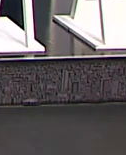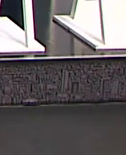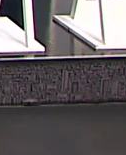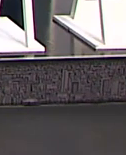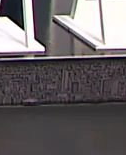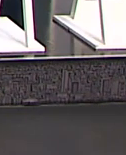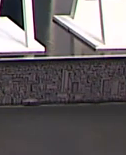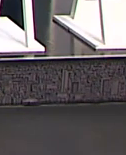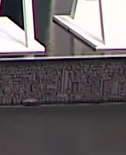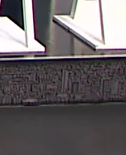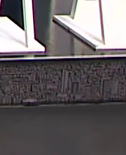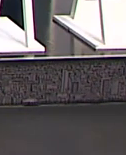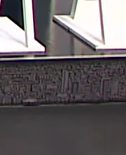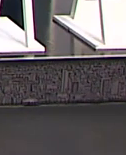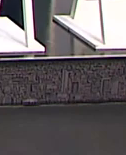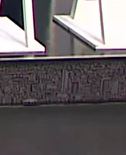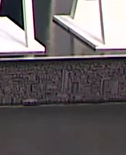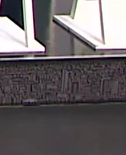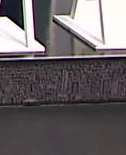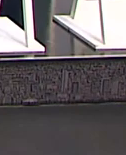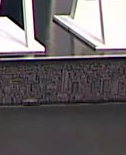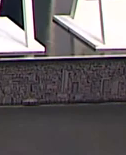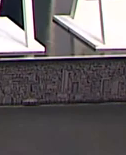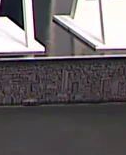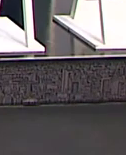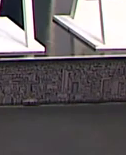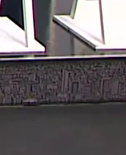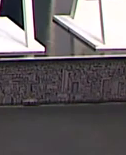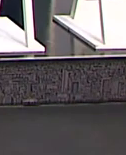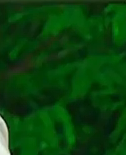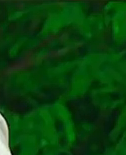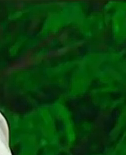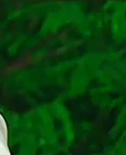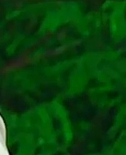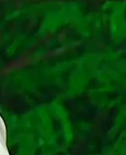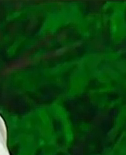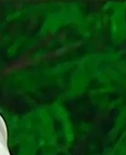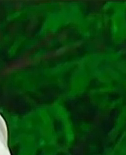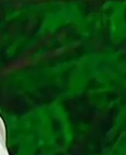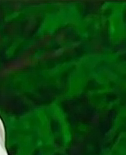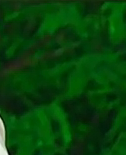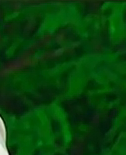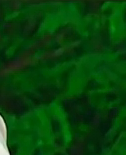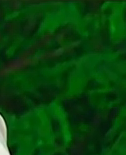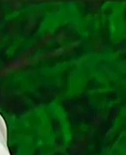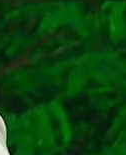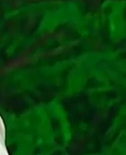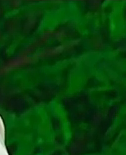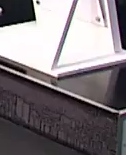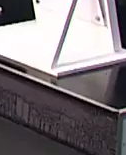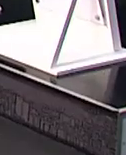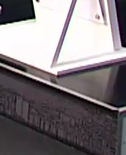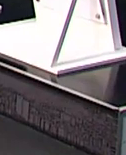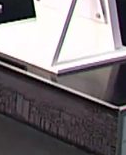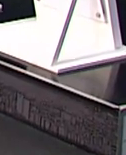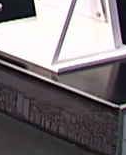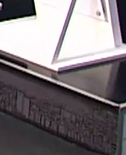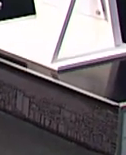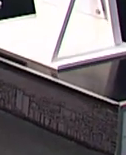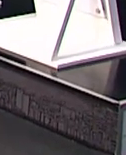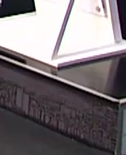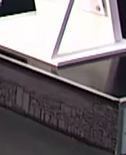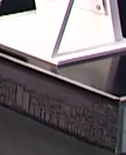Herrera, de la Alianza Verde. En este mismo grupo también estaban invitados los candidatos Daniel Quintero Calle,